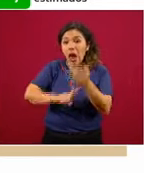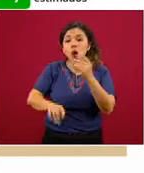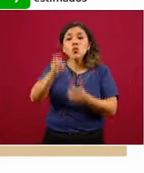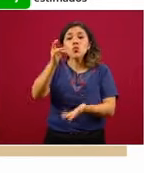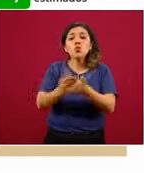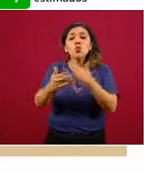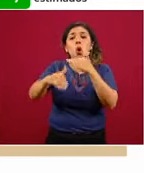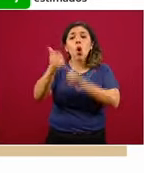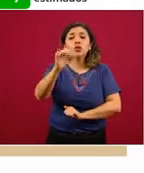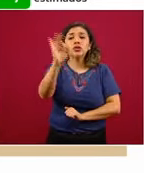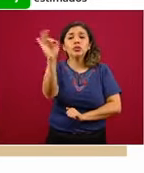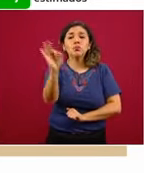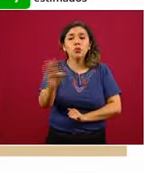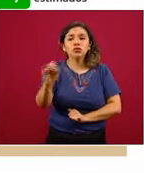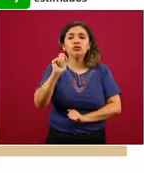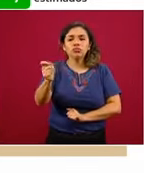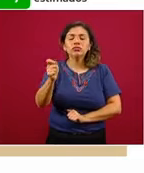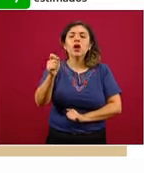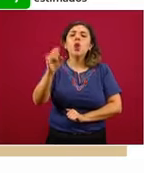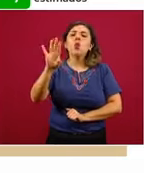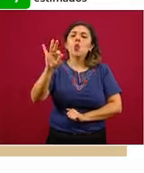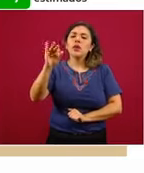el 11%, que serían